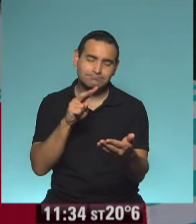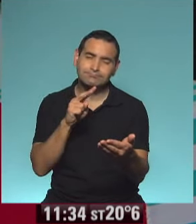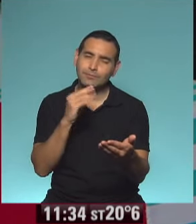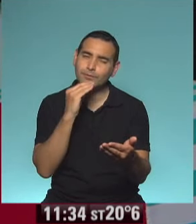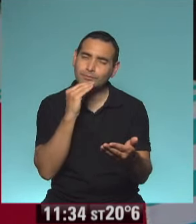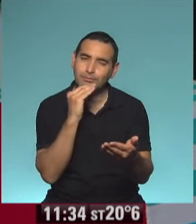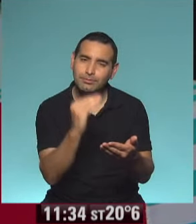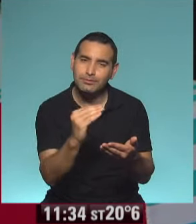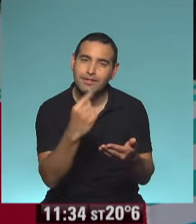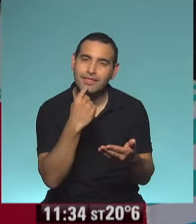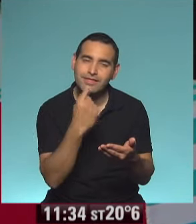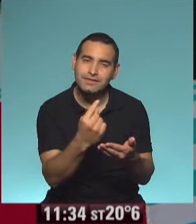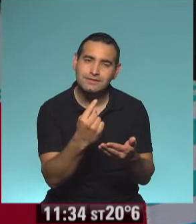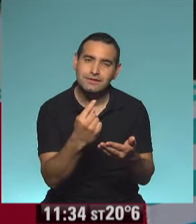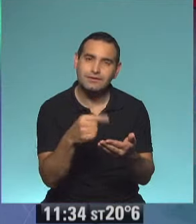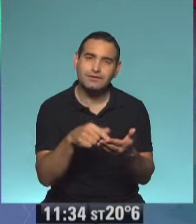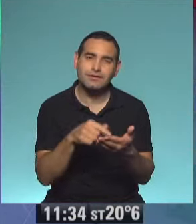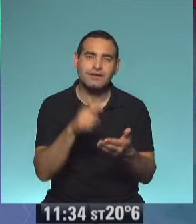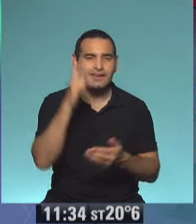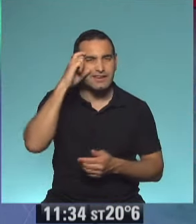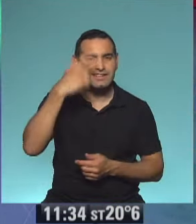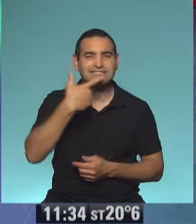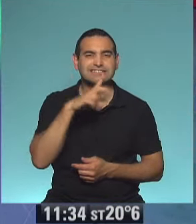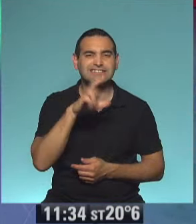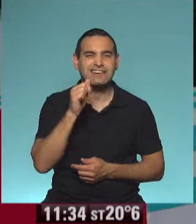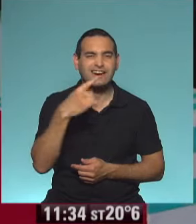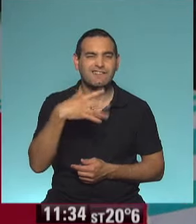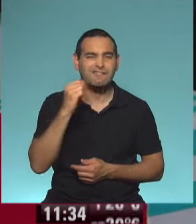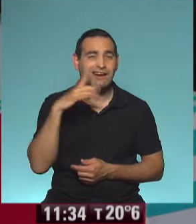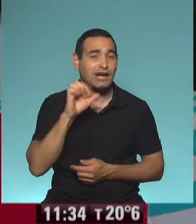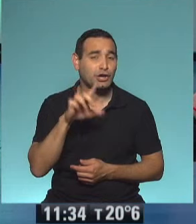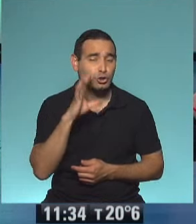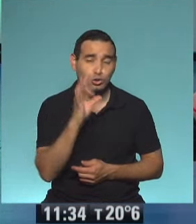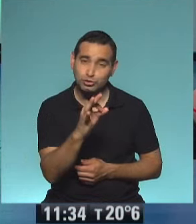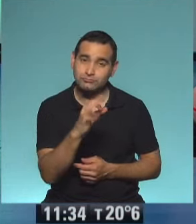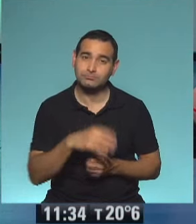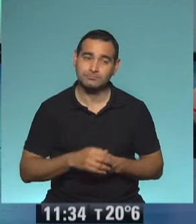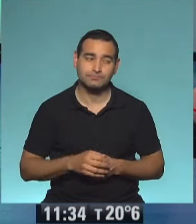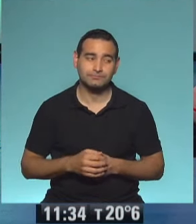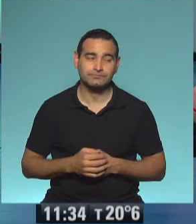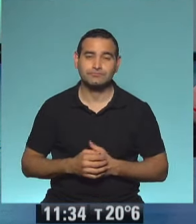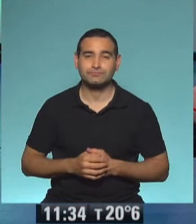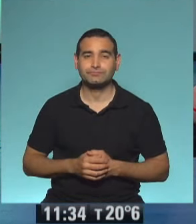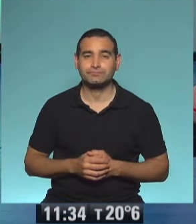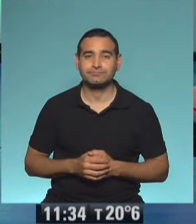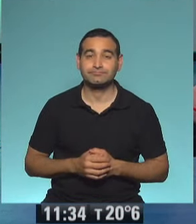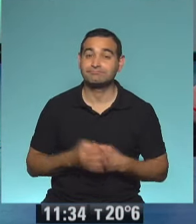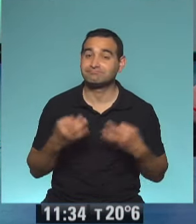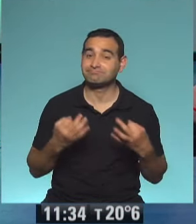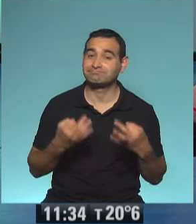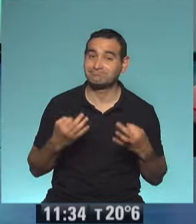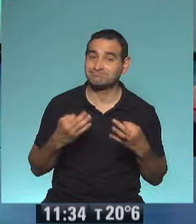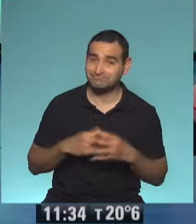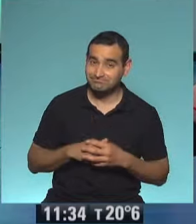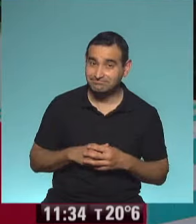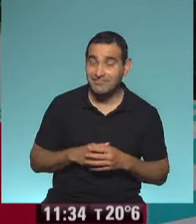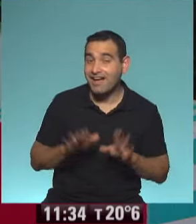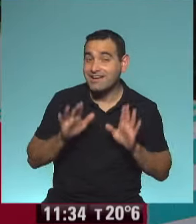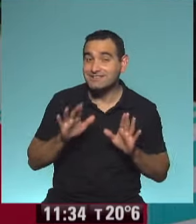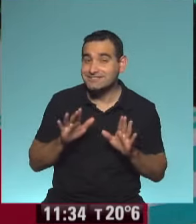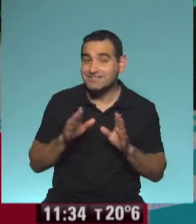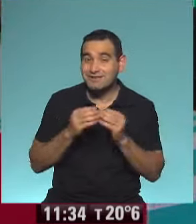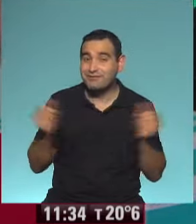baja: estrafalario. Y así se llama. Ay, qué lindo. Y así